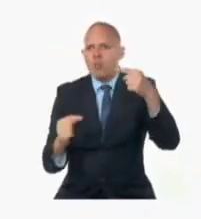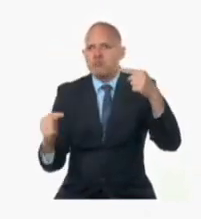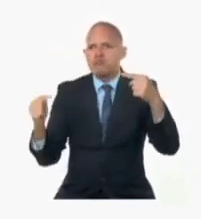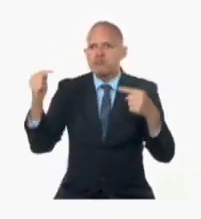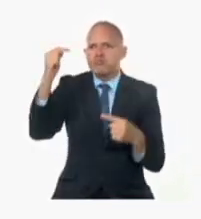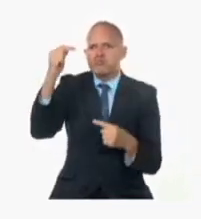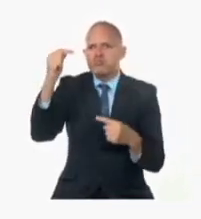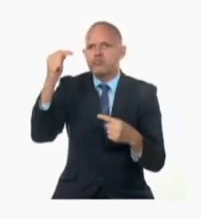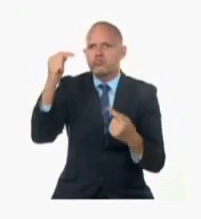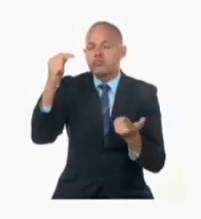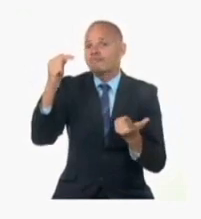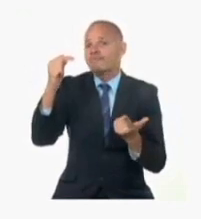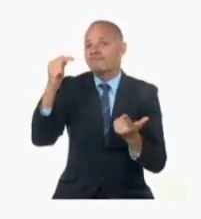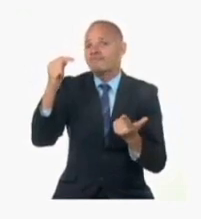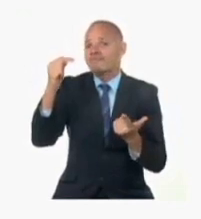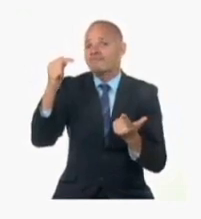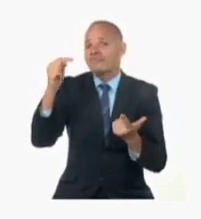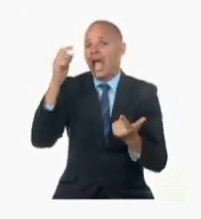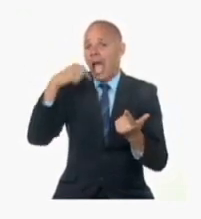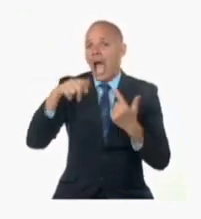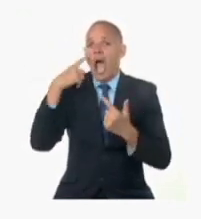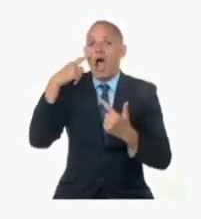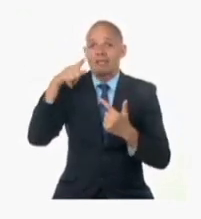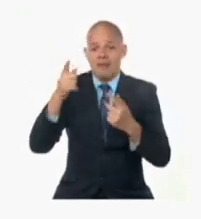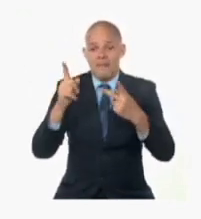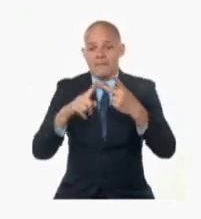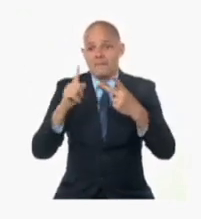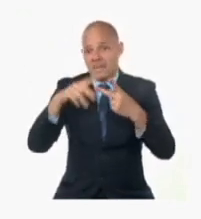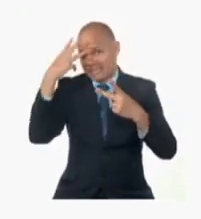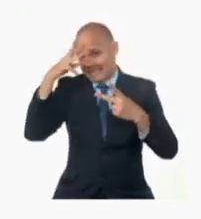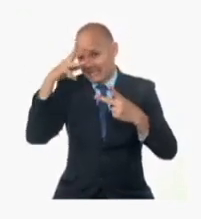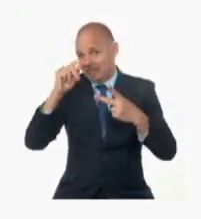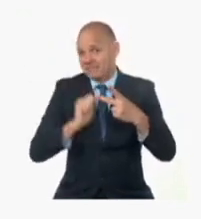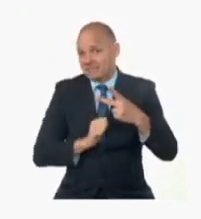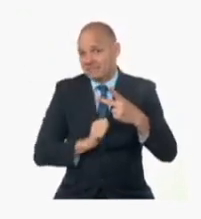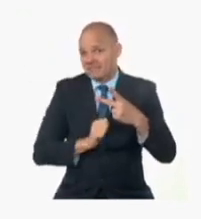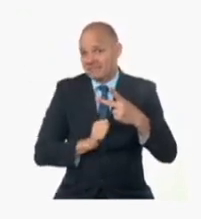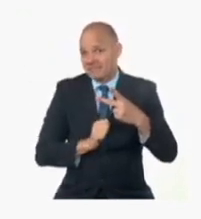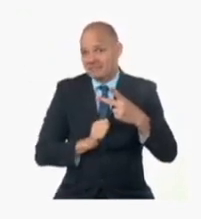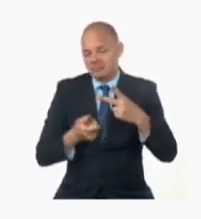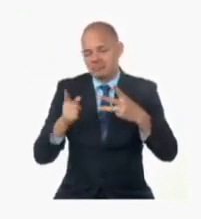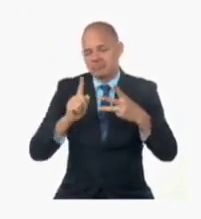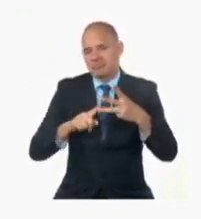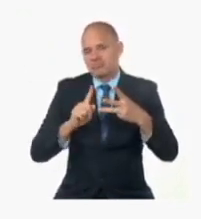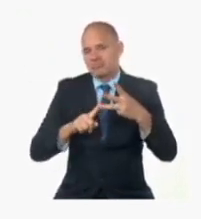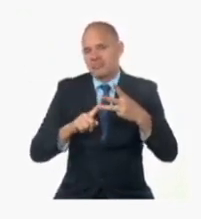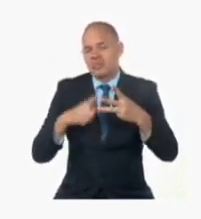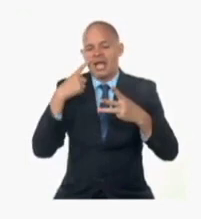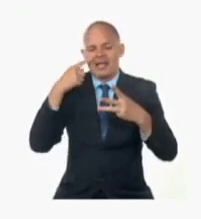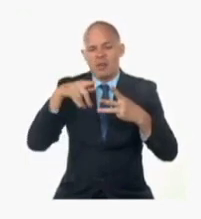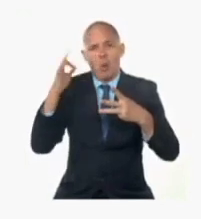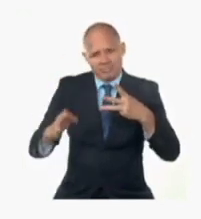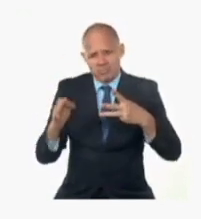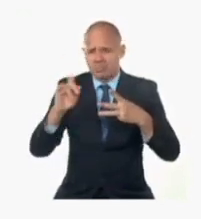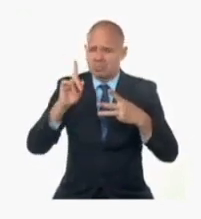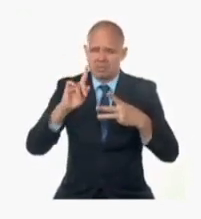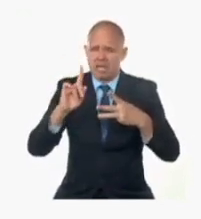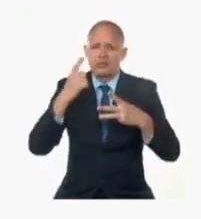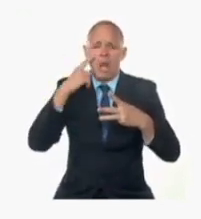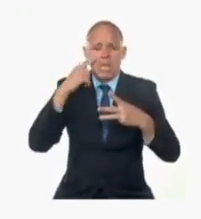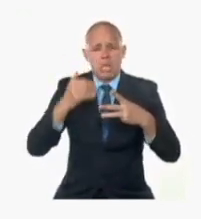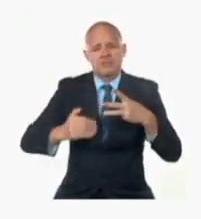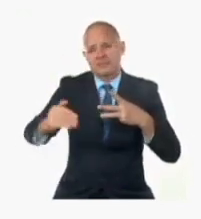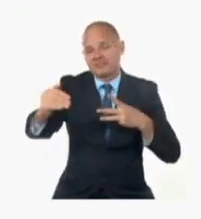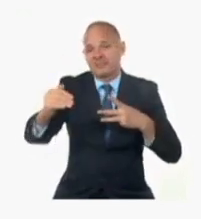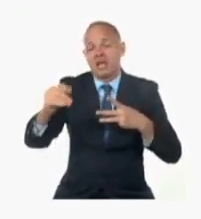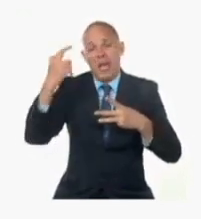momentáneamente al primer lugar del medallero por países. México ha sido desplazado al segundo lugar, y digo momentáneamente porque México es la delegación que